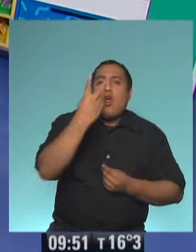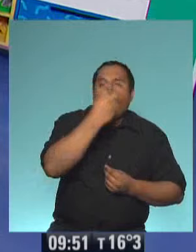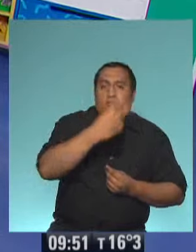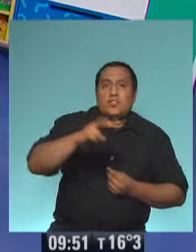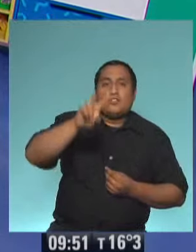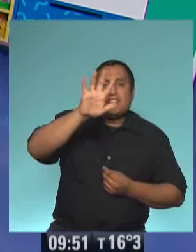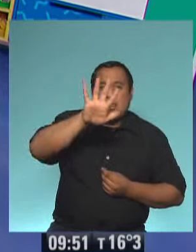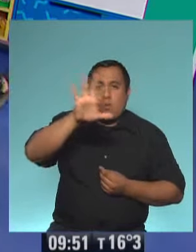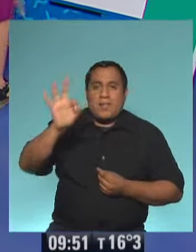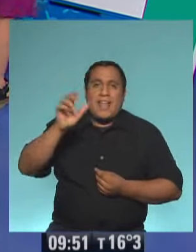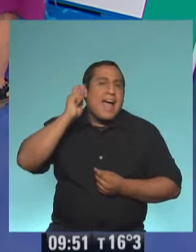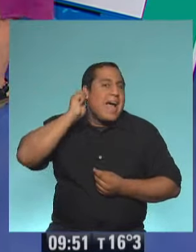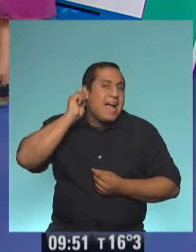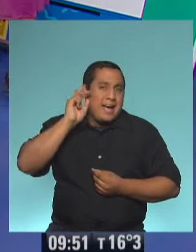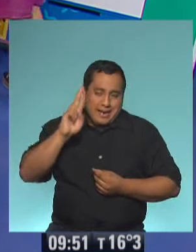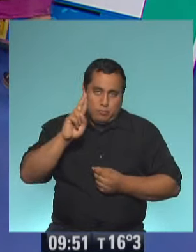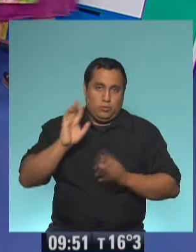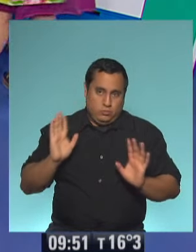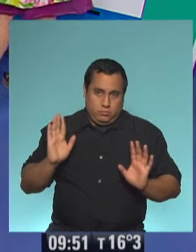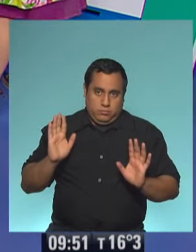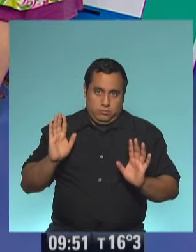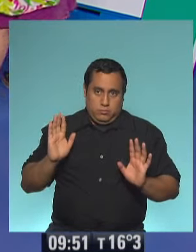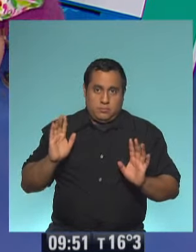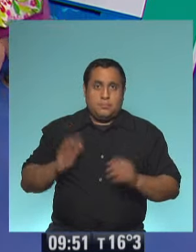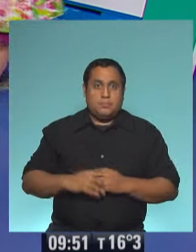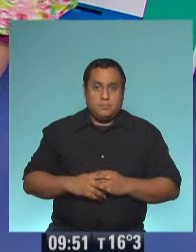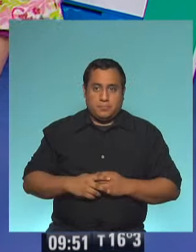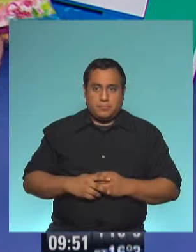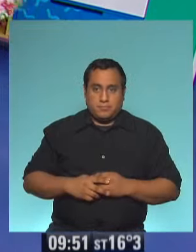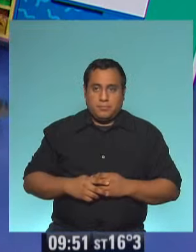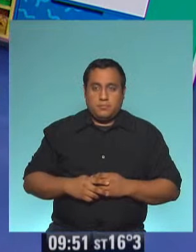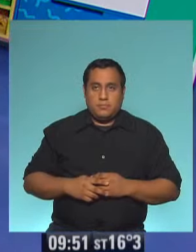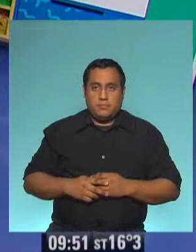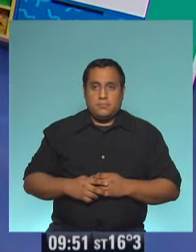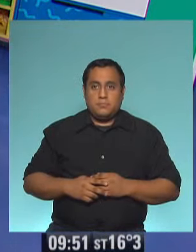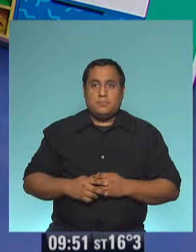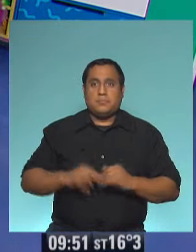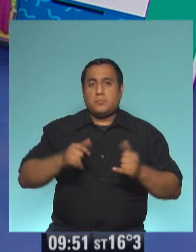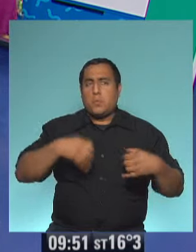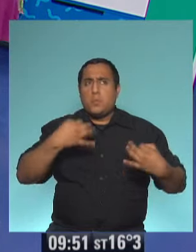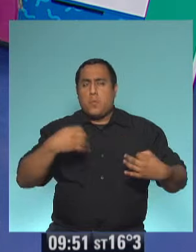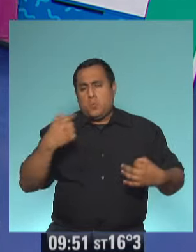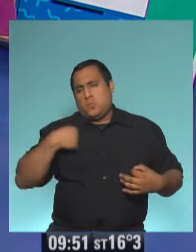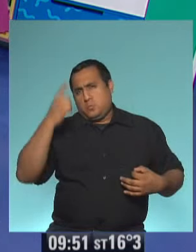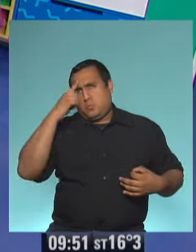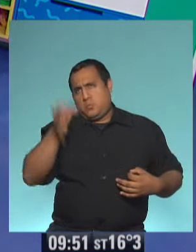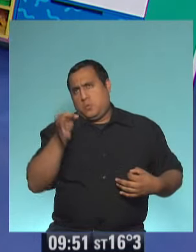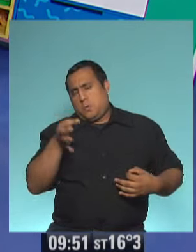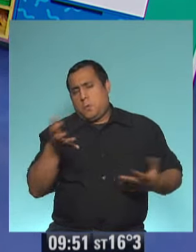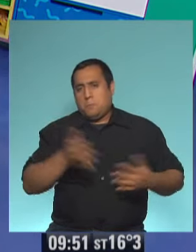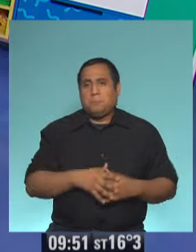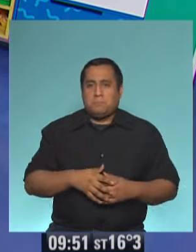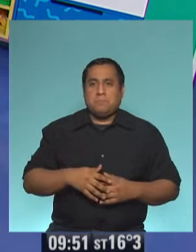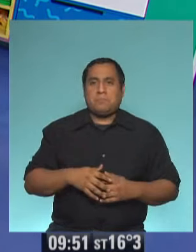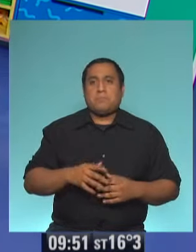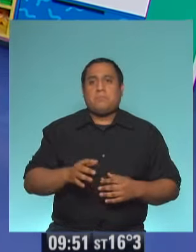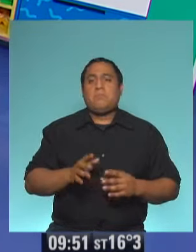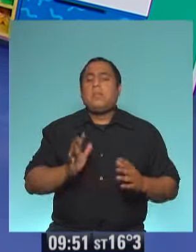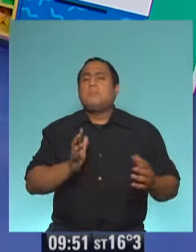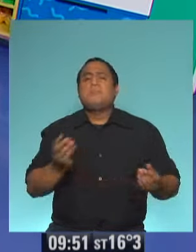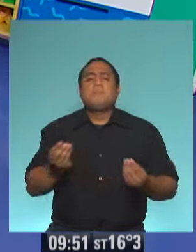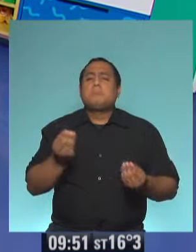de la mitad sería. Sí, generalmente. La mitad de la mitad. Muy la bien. Mitad mitad, es bueno la mitad de la mitad. Ahí, ponemos pero muy bueno. Algunos. Ahí está. ¿Qué